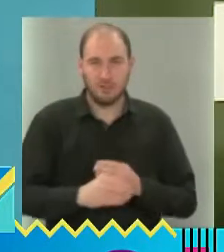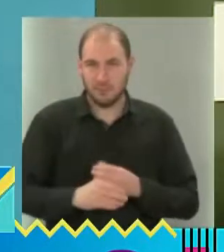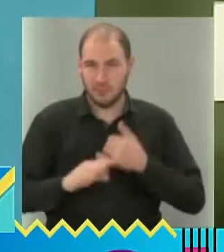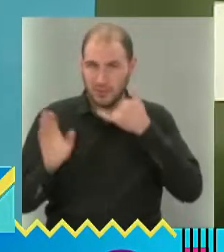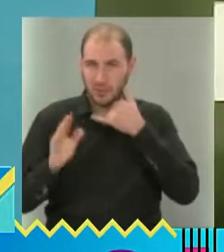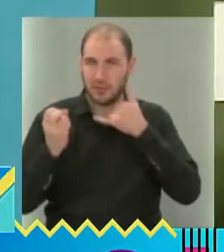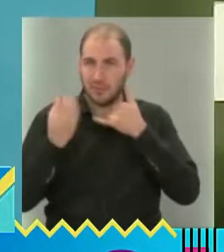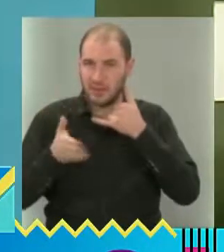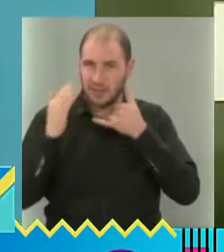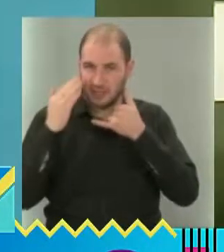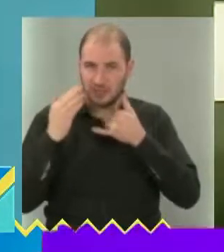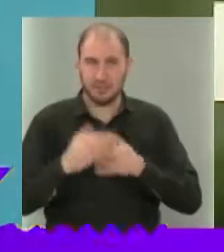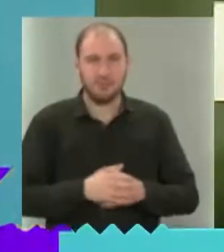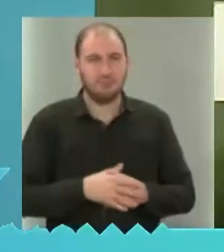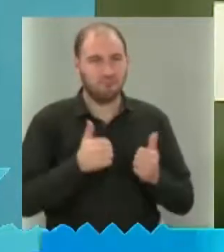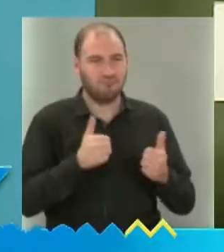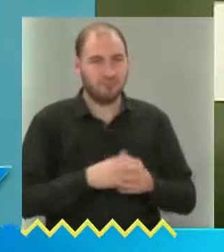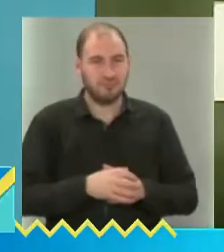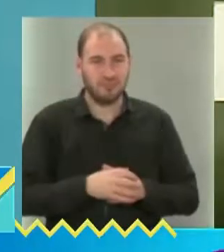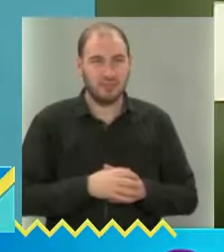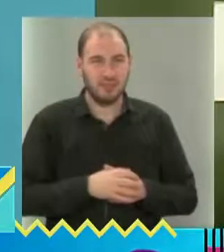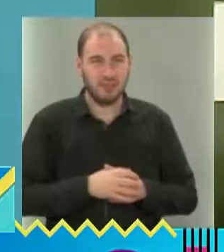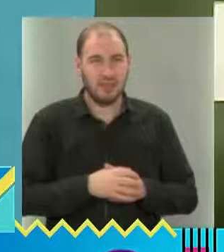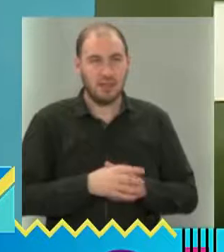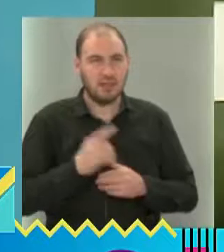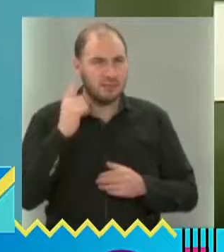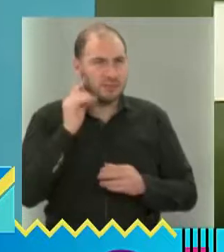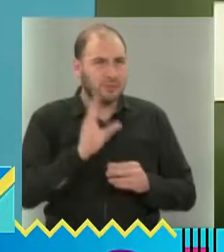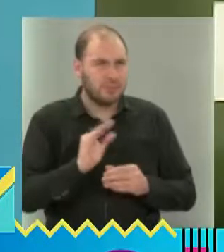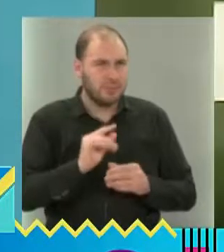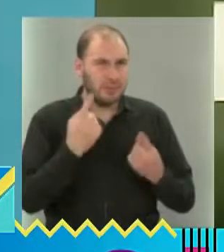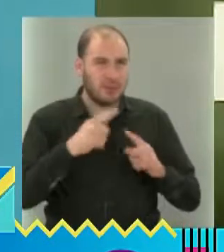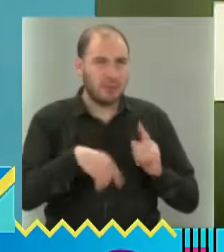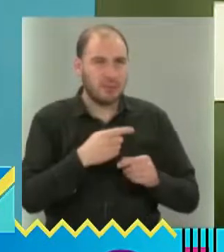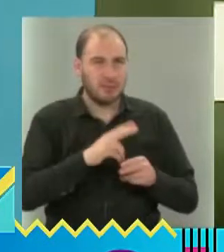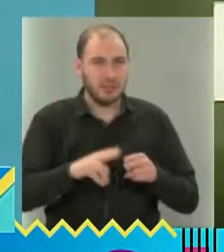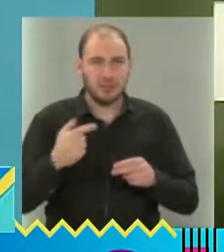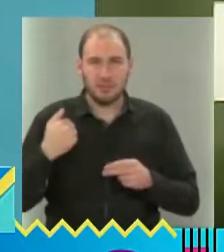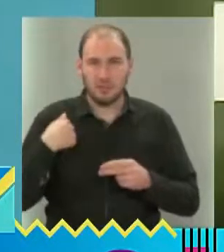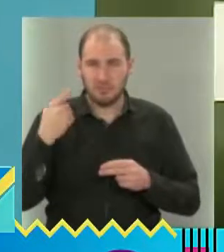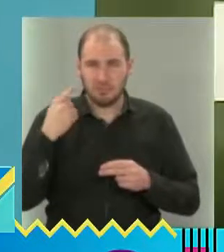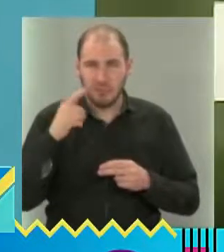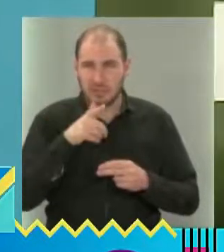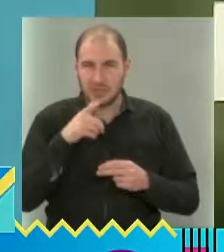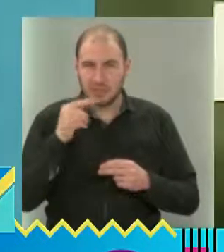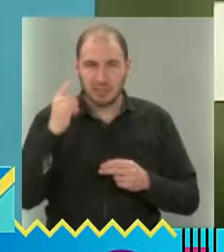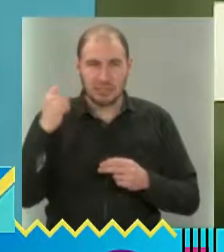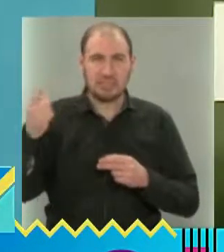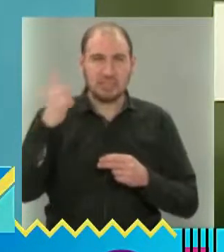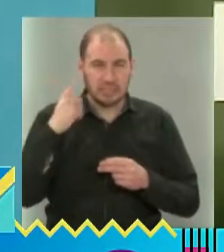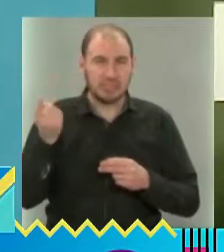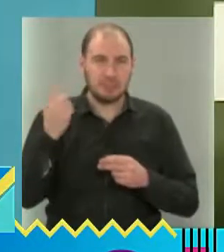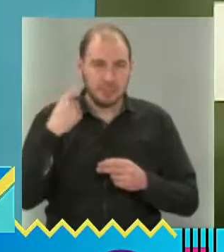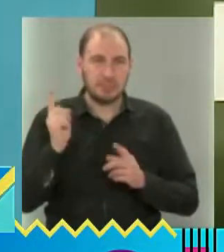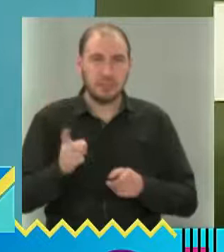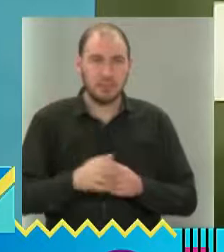¿Qué tal, Fernando? Buenas tardes. Bien, muy bien. Ahí no lo escucho muy bien, pero ahora ya lo vamos a arreglar. Sí, yo tengo un poquito de eco, que bien, no me